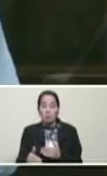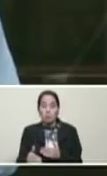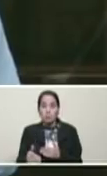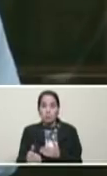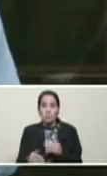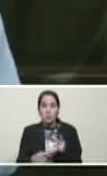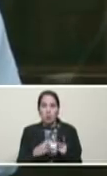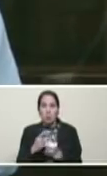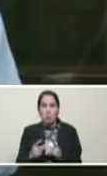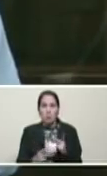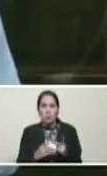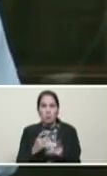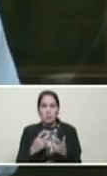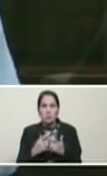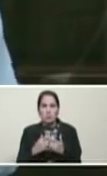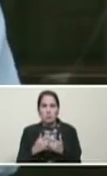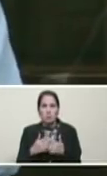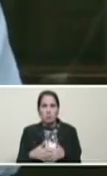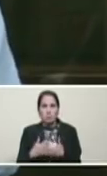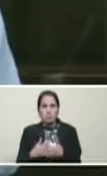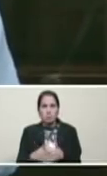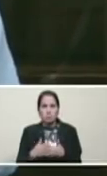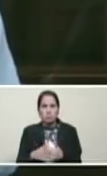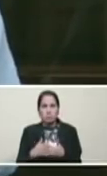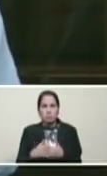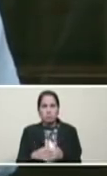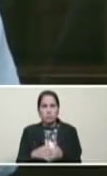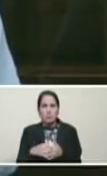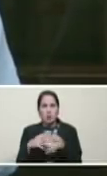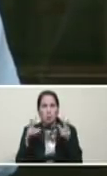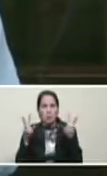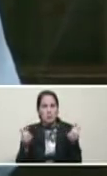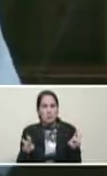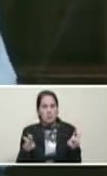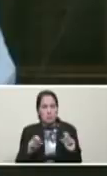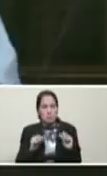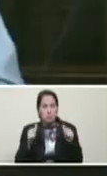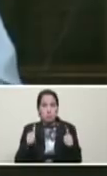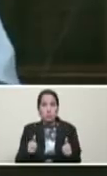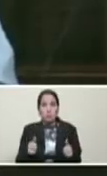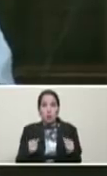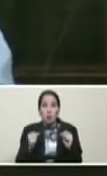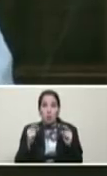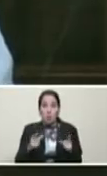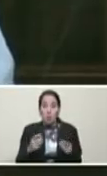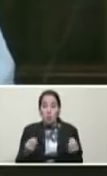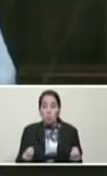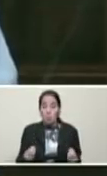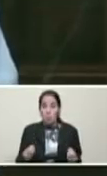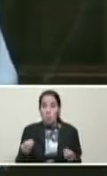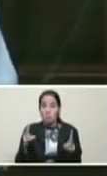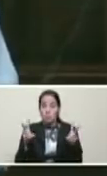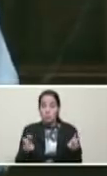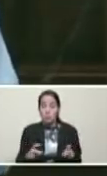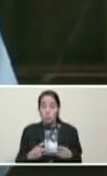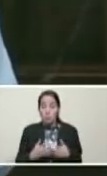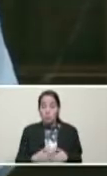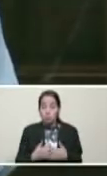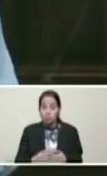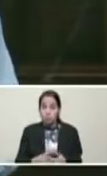agroindustria que va renaciendo en venezuela y tiene que renacer con mucha fuerza en venezuela tiene una poderosa agroindustria